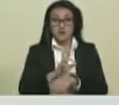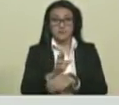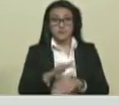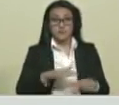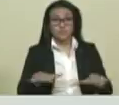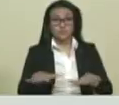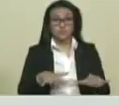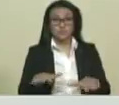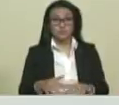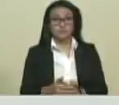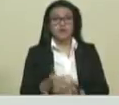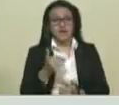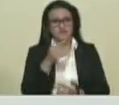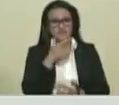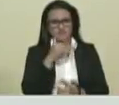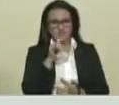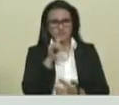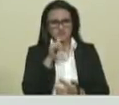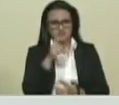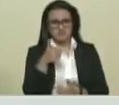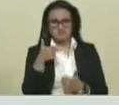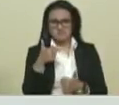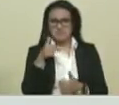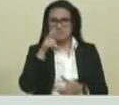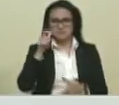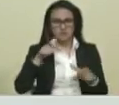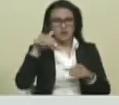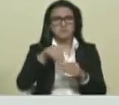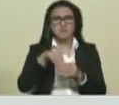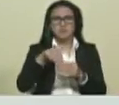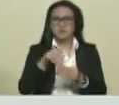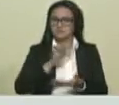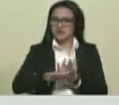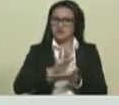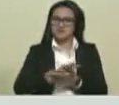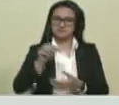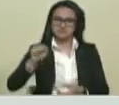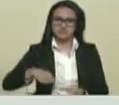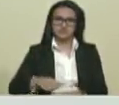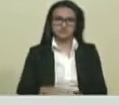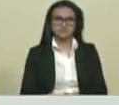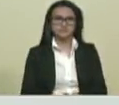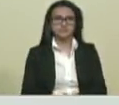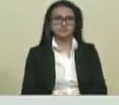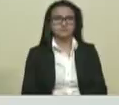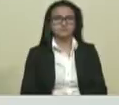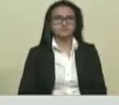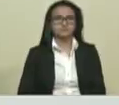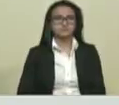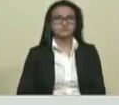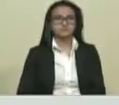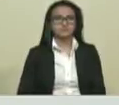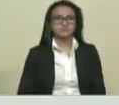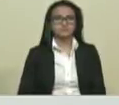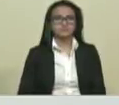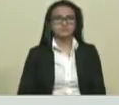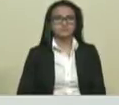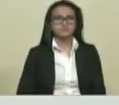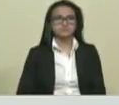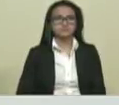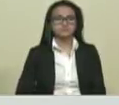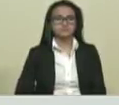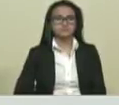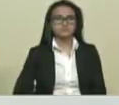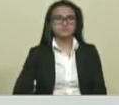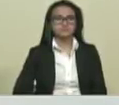buena información sobre eso, está fluyendo, la gente está votando tranquilamente. Mardolay Prim, Televen. Muy